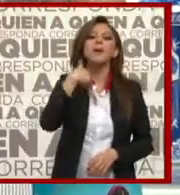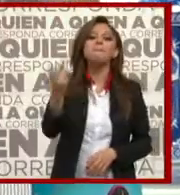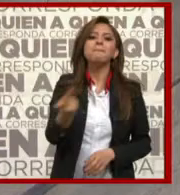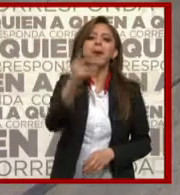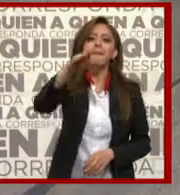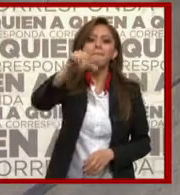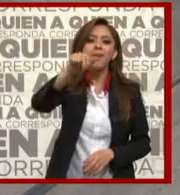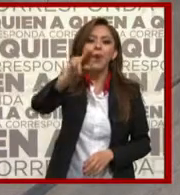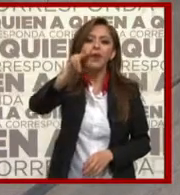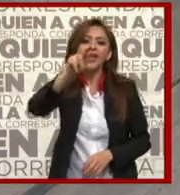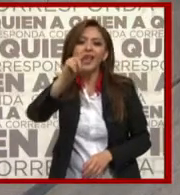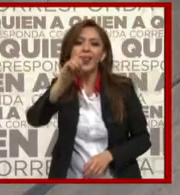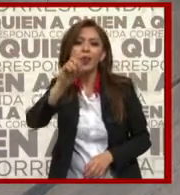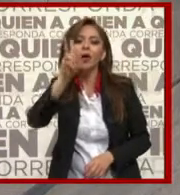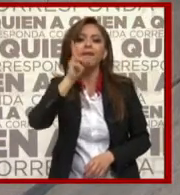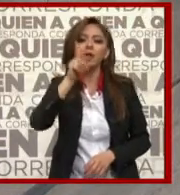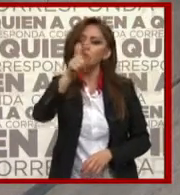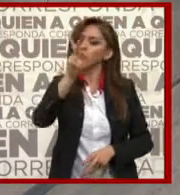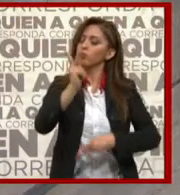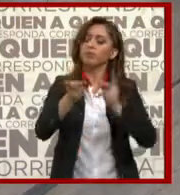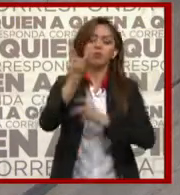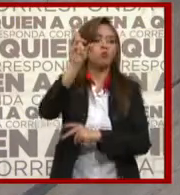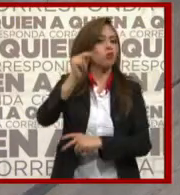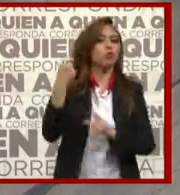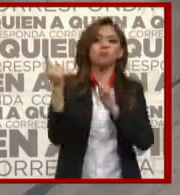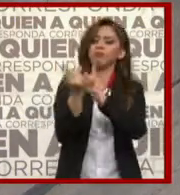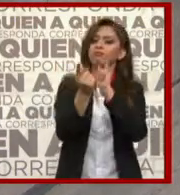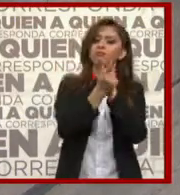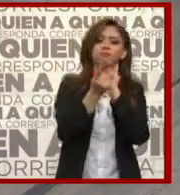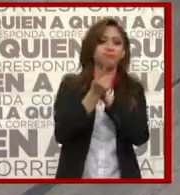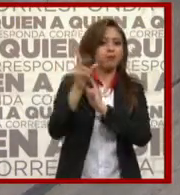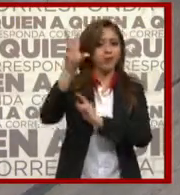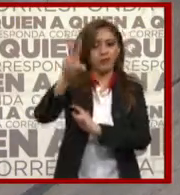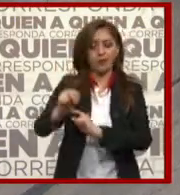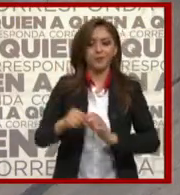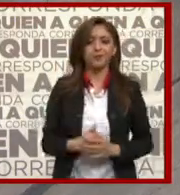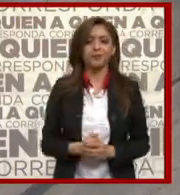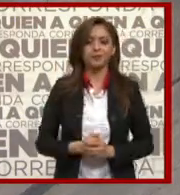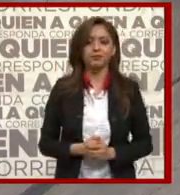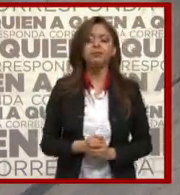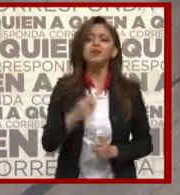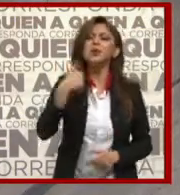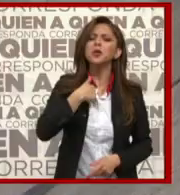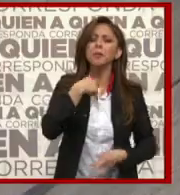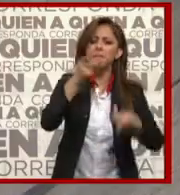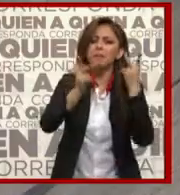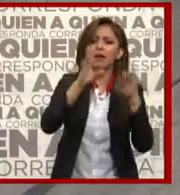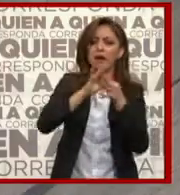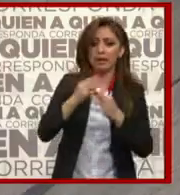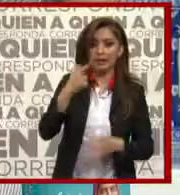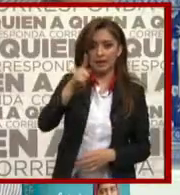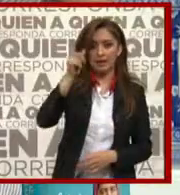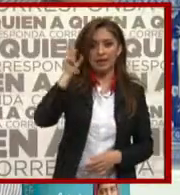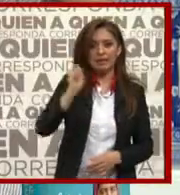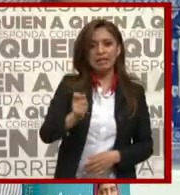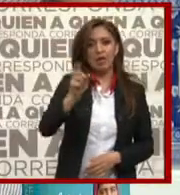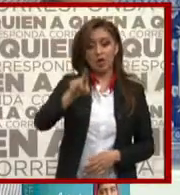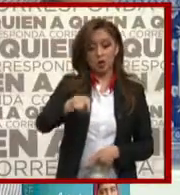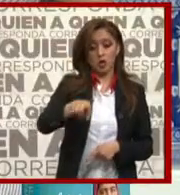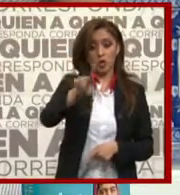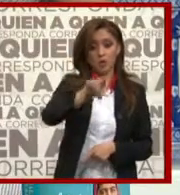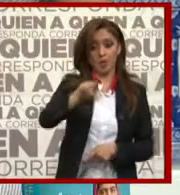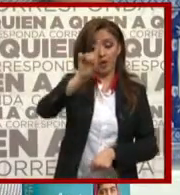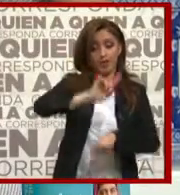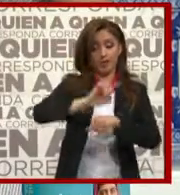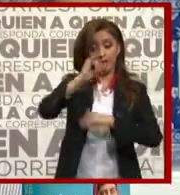nieto no para que no hables con esas personas no c mejor contigo Nada más Oye pues yo te platico Jorge Fíjate que el domingo es el Día Internacional de